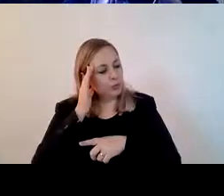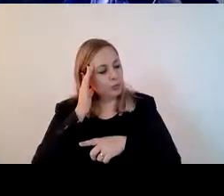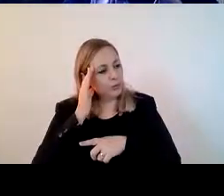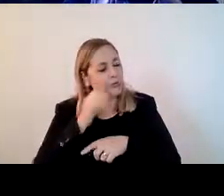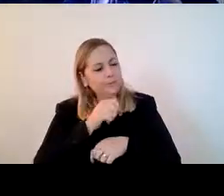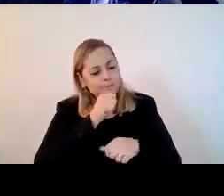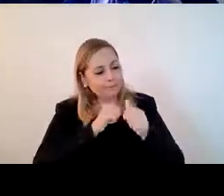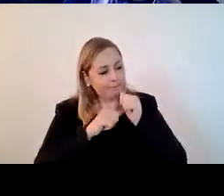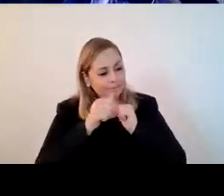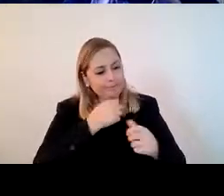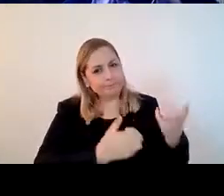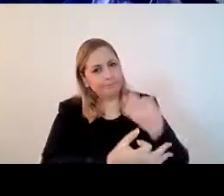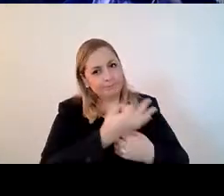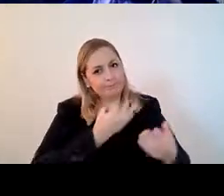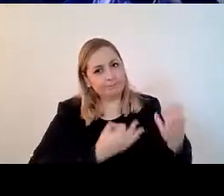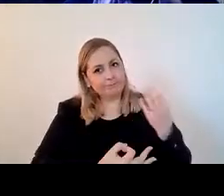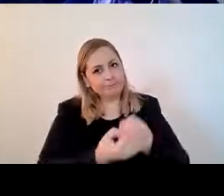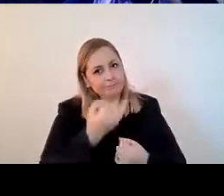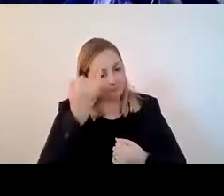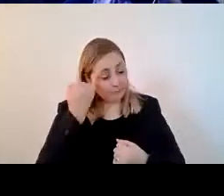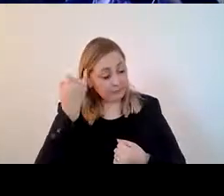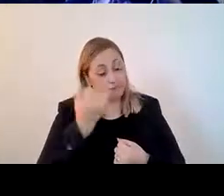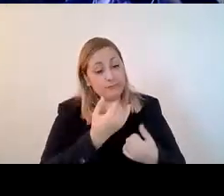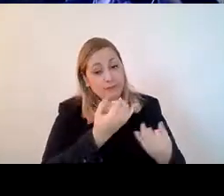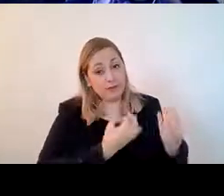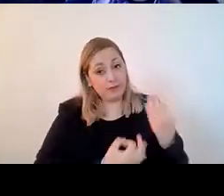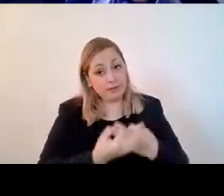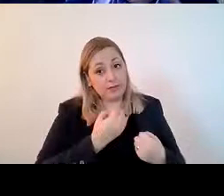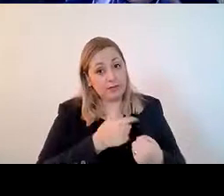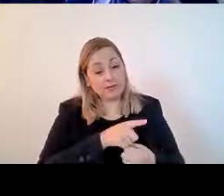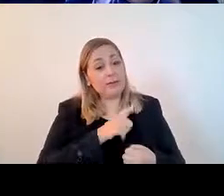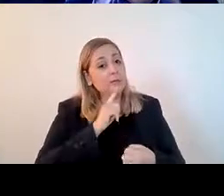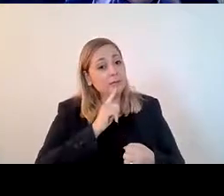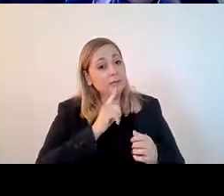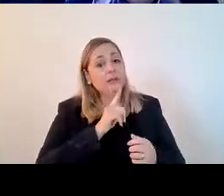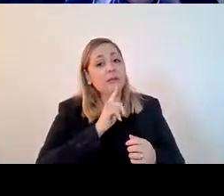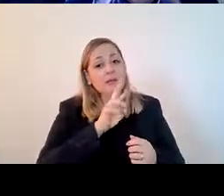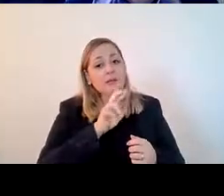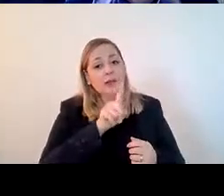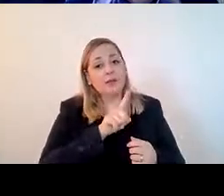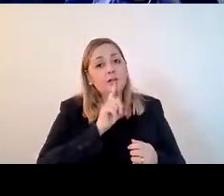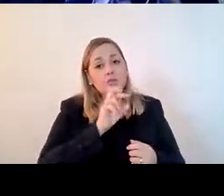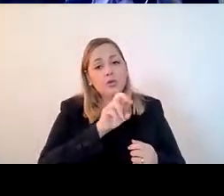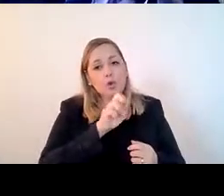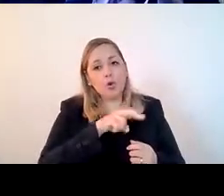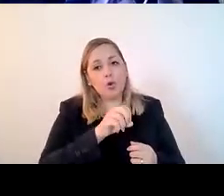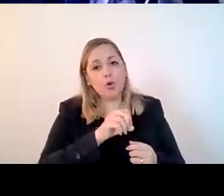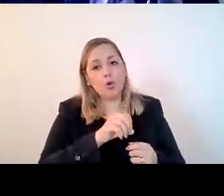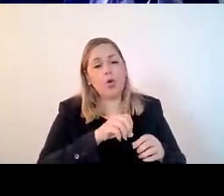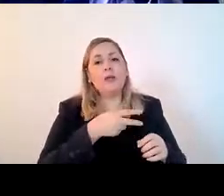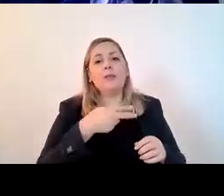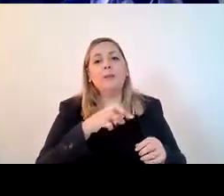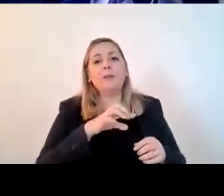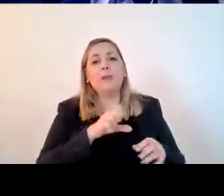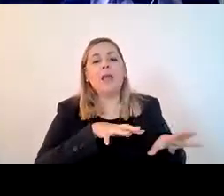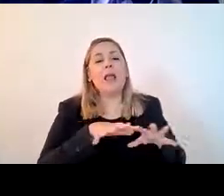pacientemente cuando le cuenta las ideas, el joven que tiene trastorno de hiperactividad y de atención, pero cuando llega la